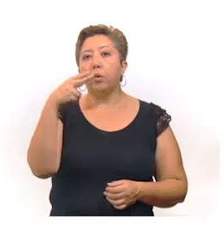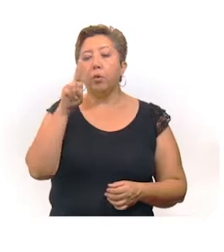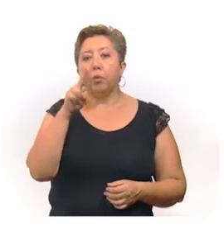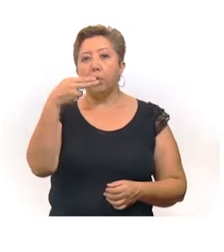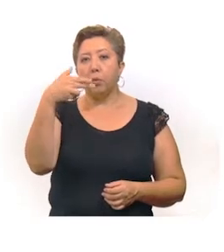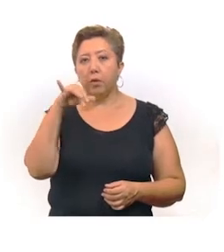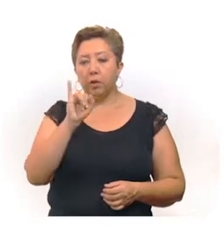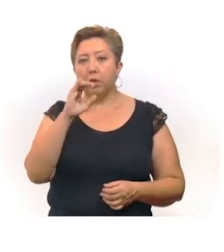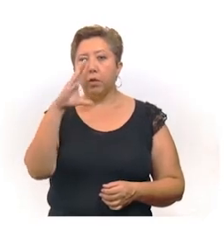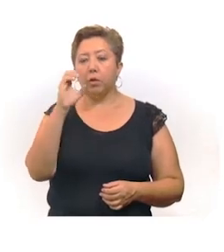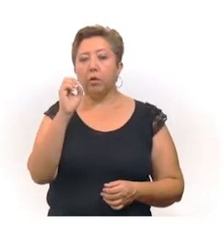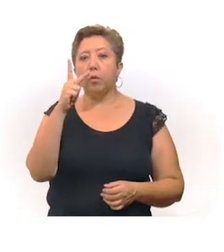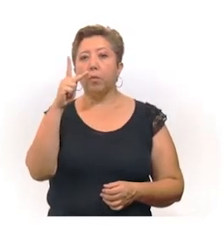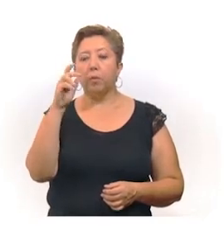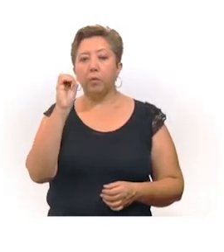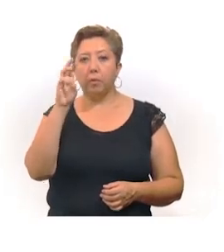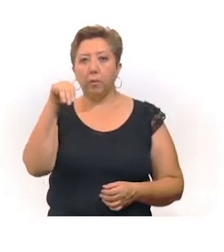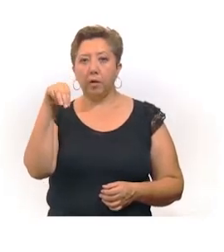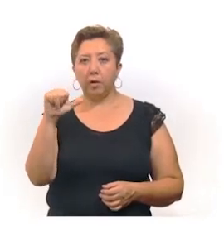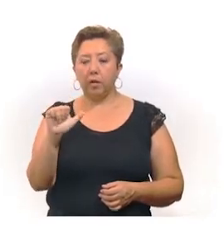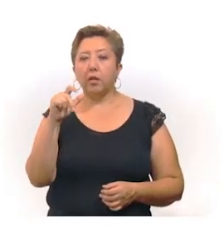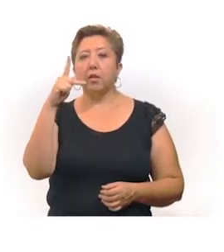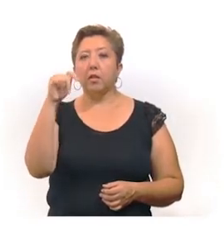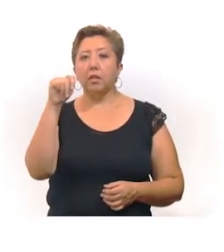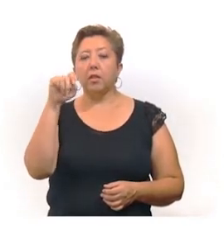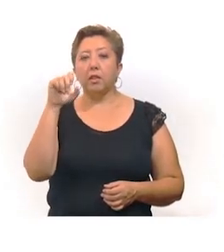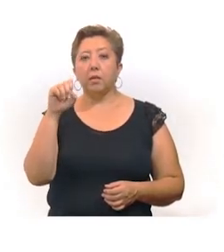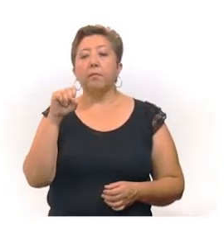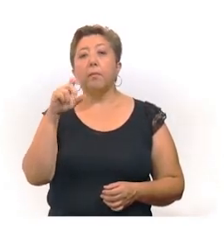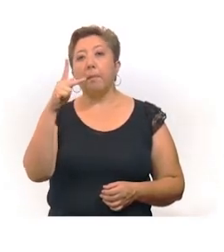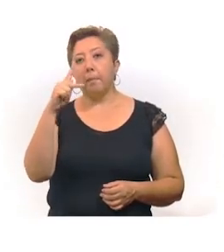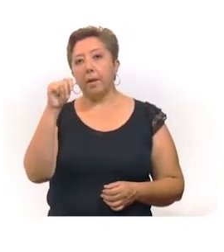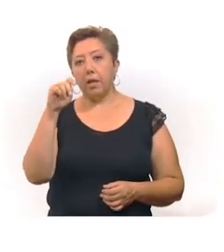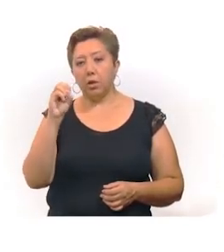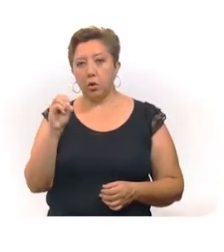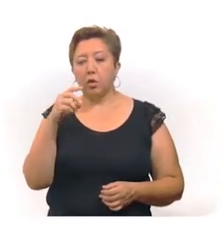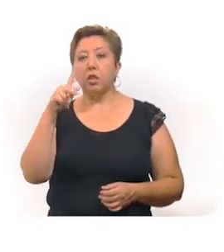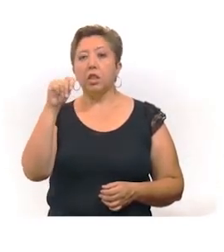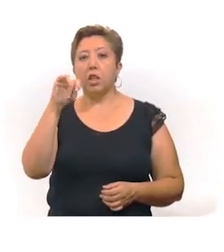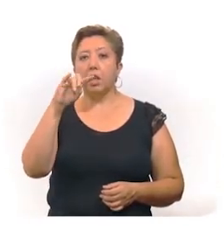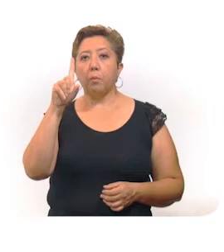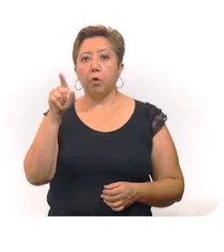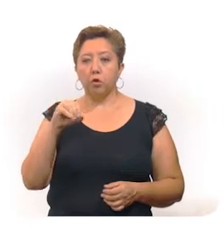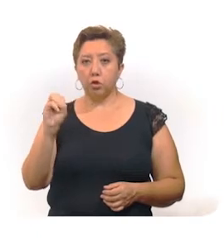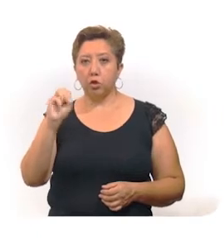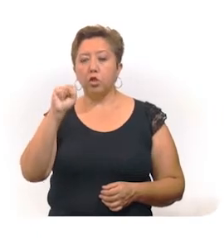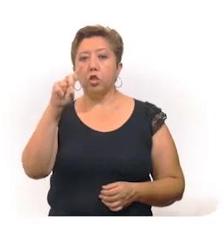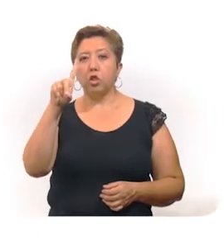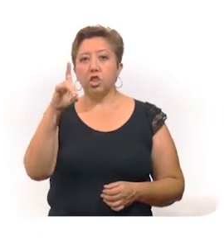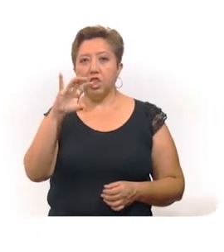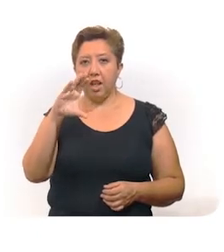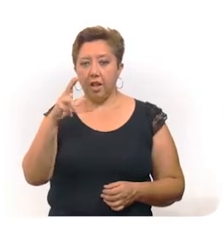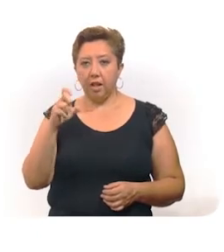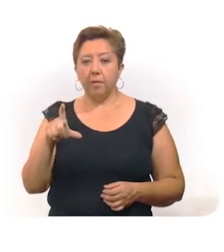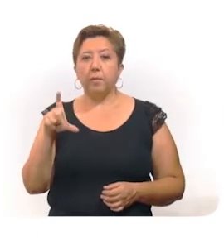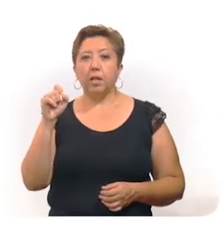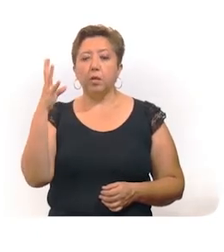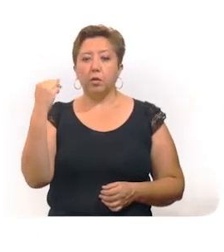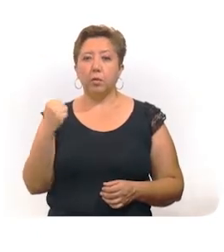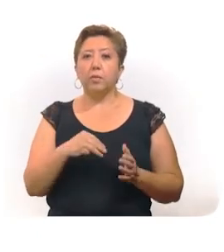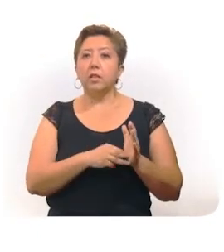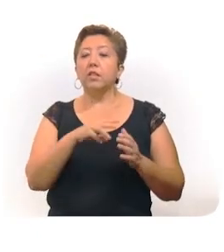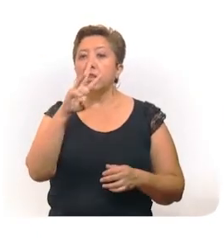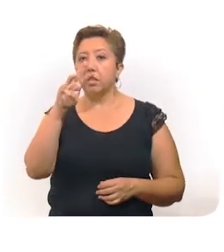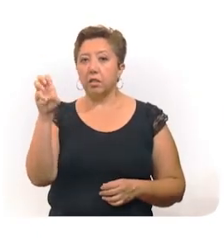Cantunil, Copomá, Maxcanú, Peto, Río Lagartos, Temozón y Xochel. De los 29.358